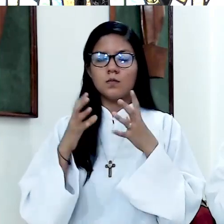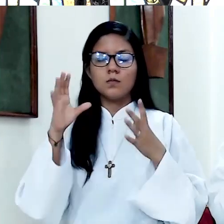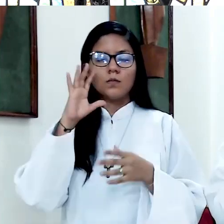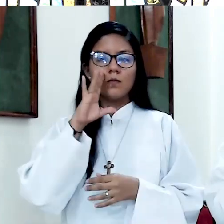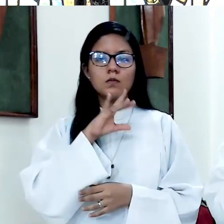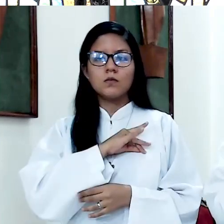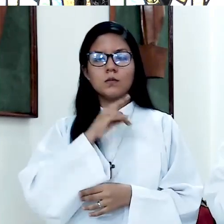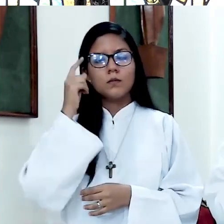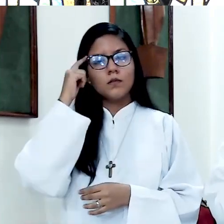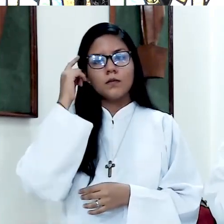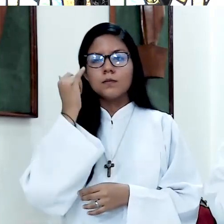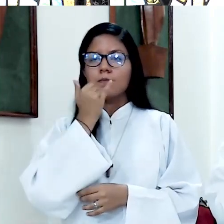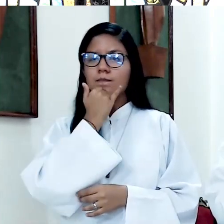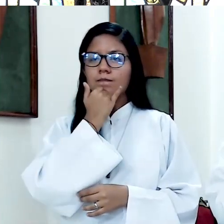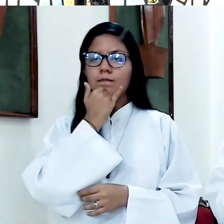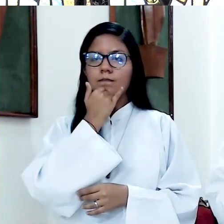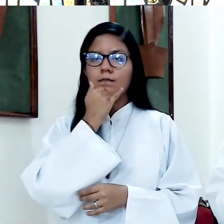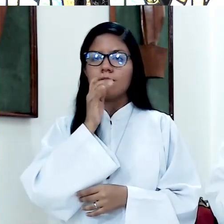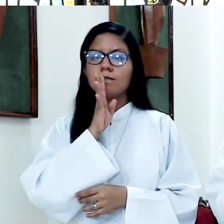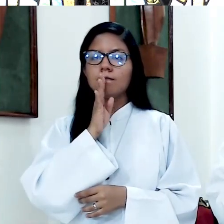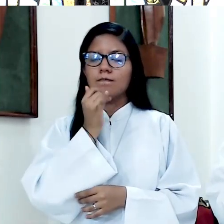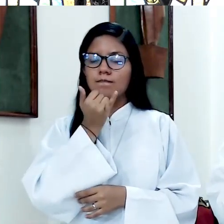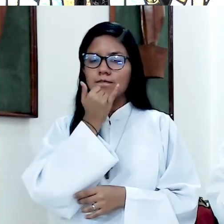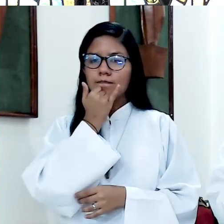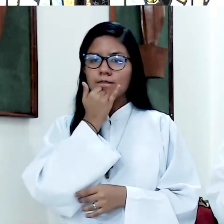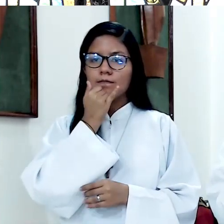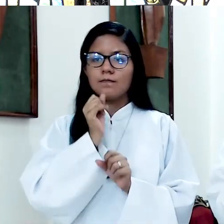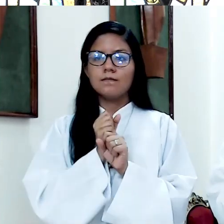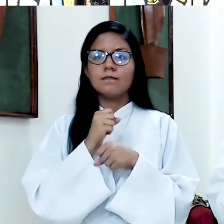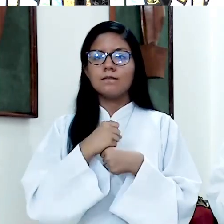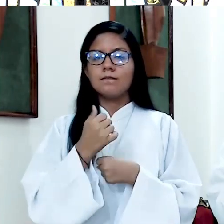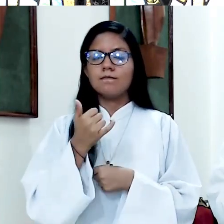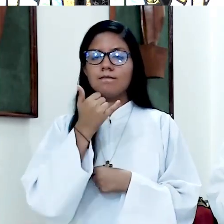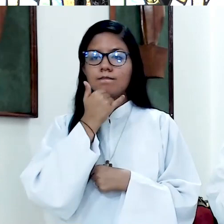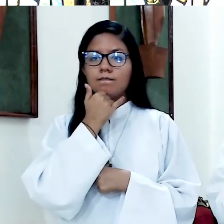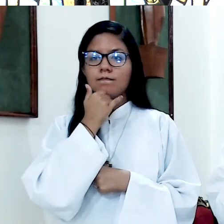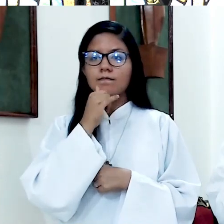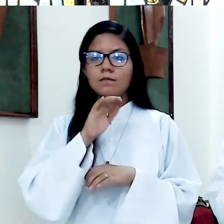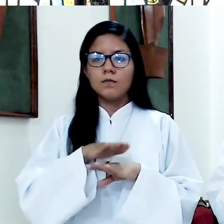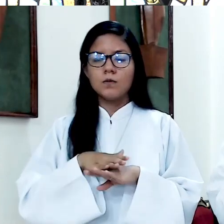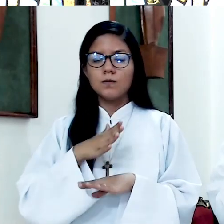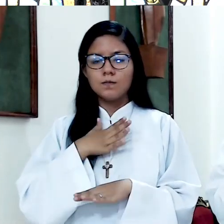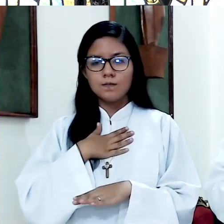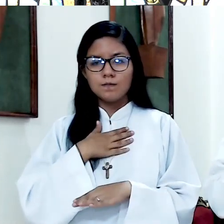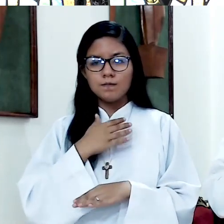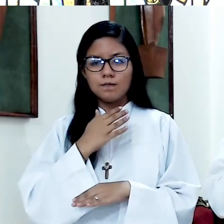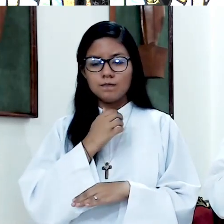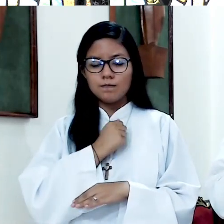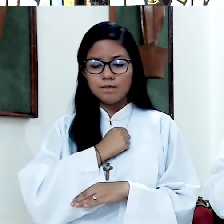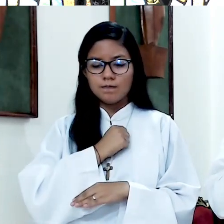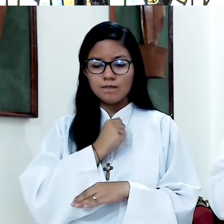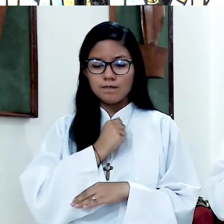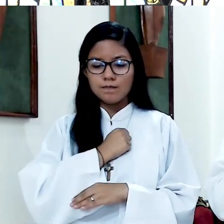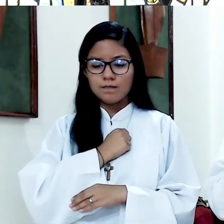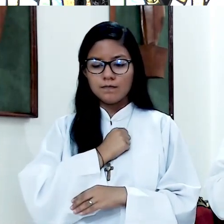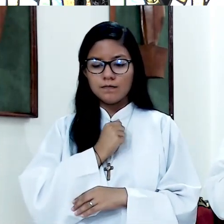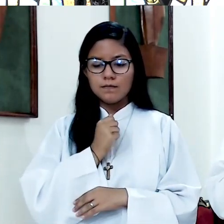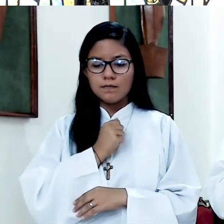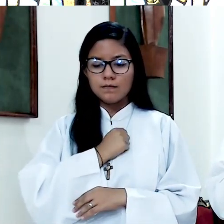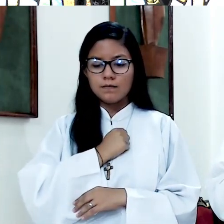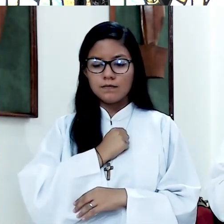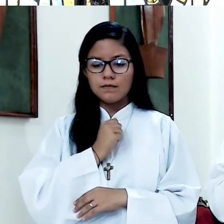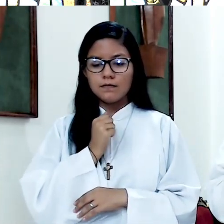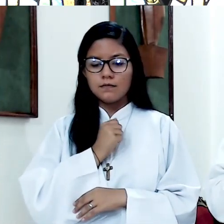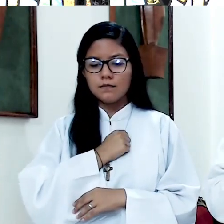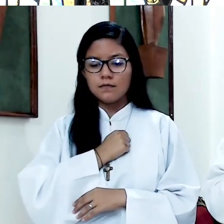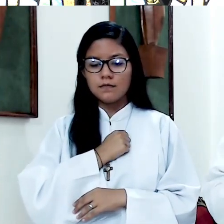de pensamiento, palabra, obra y omisión. Por mi culpa, por mi culpa, por